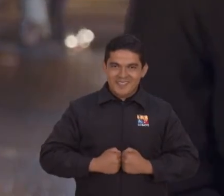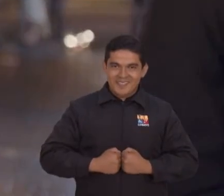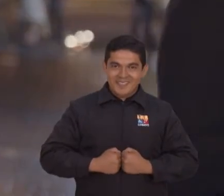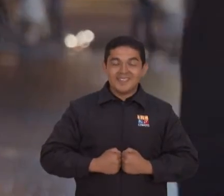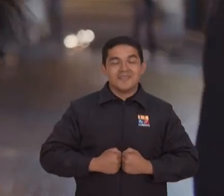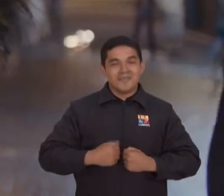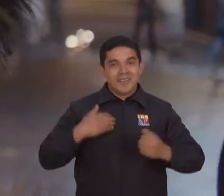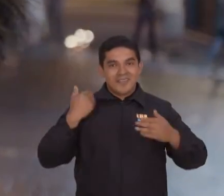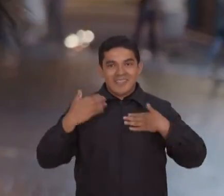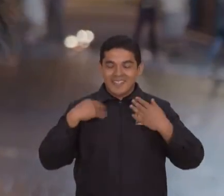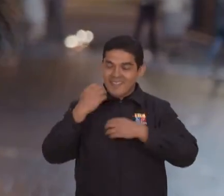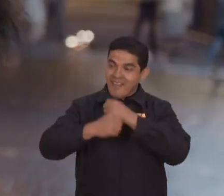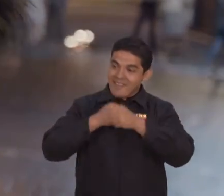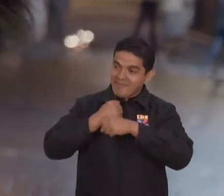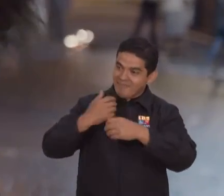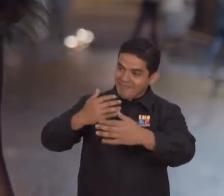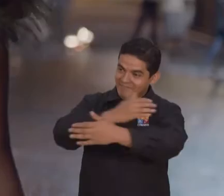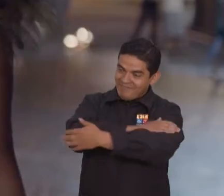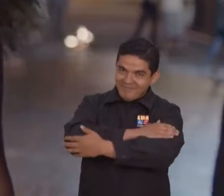Feliz año. Feliz año.